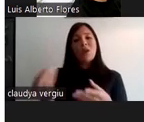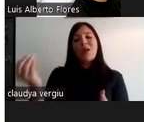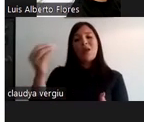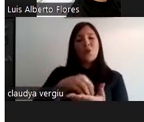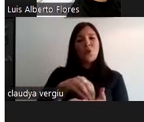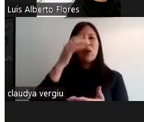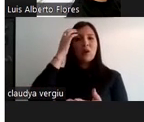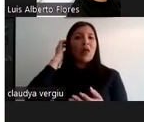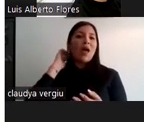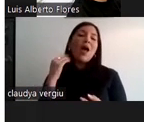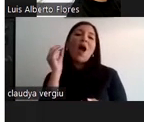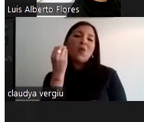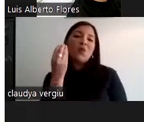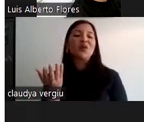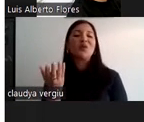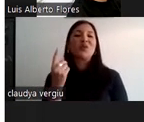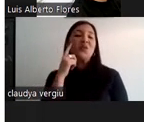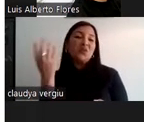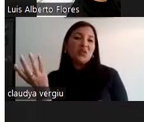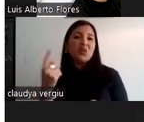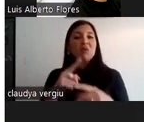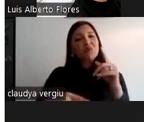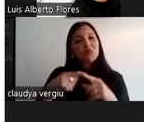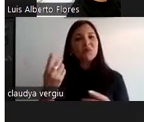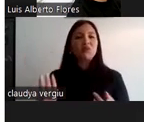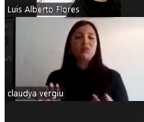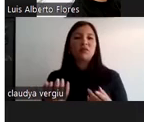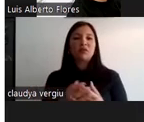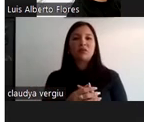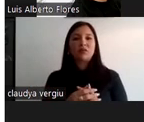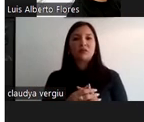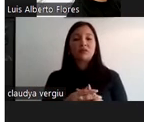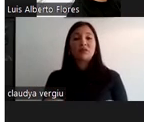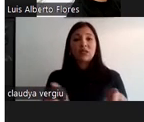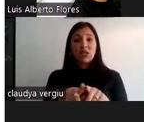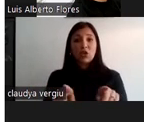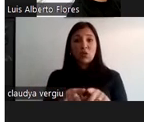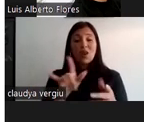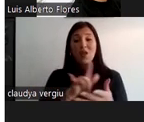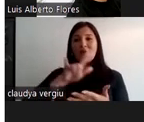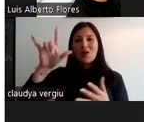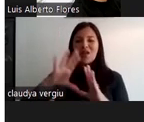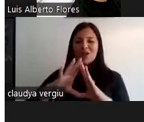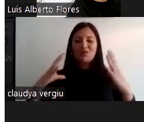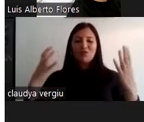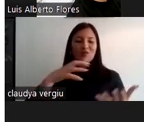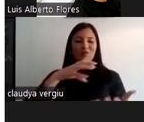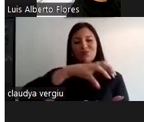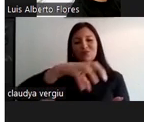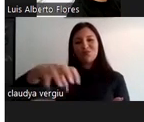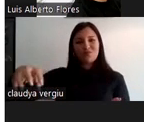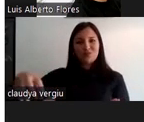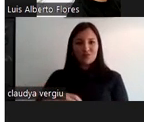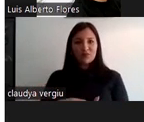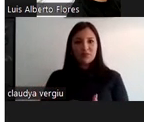a los abuelos a los tíos a los primos de tal manera que sería un viaje multigeneracional y